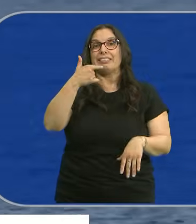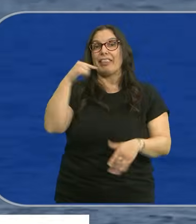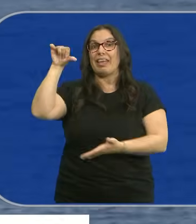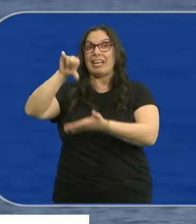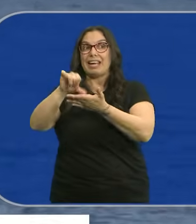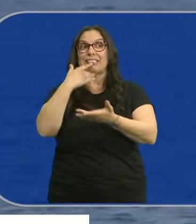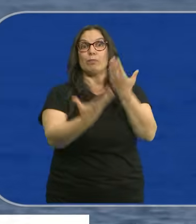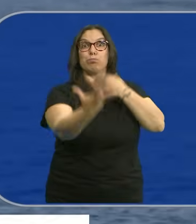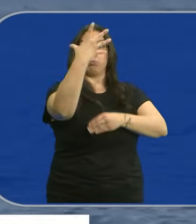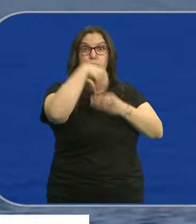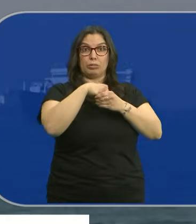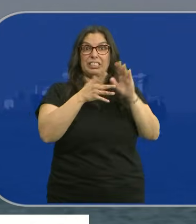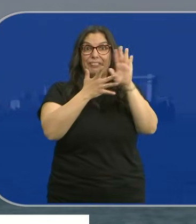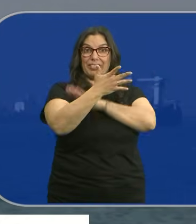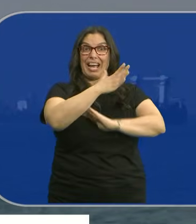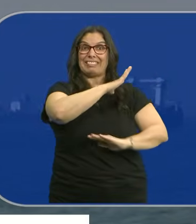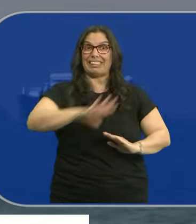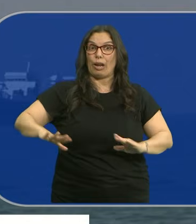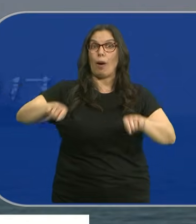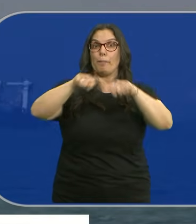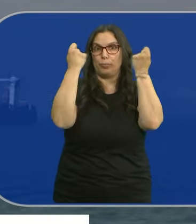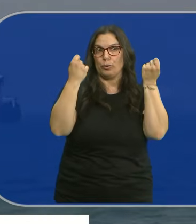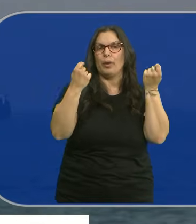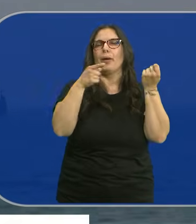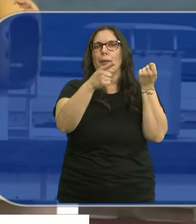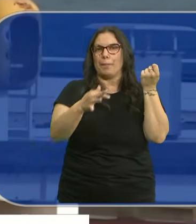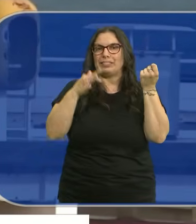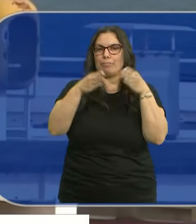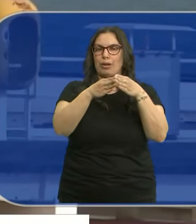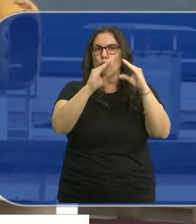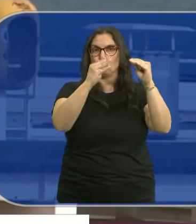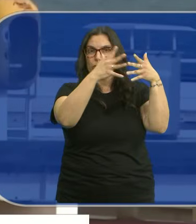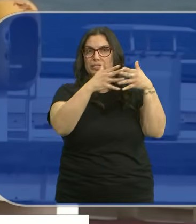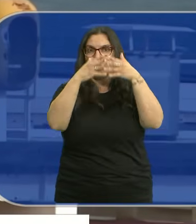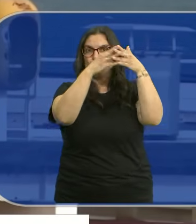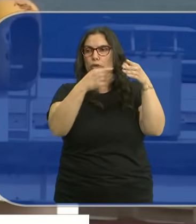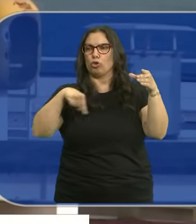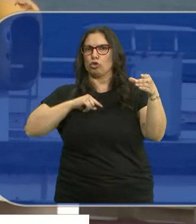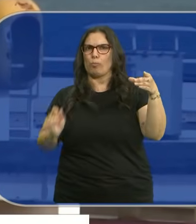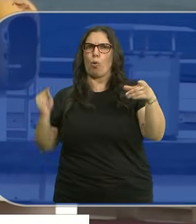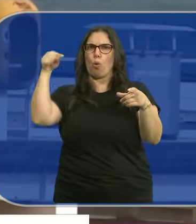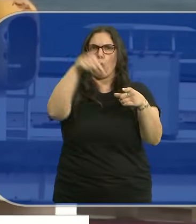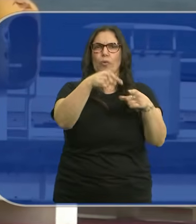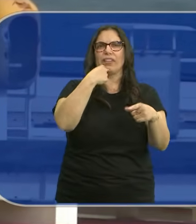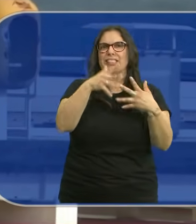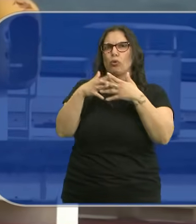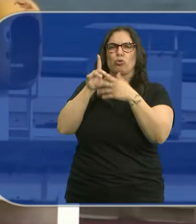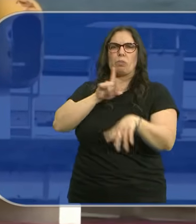es una violación del alto el fuego y dice que ha disparado misiles contra un barco norteamericano, pero Estados Unidos lo niega.